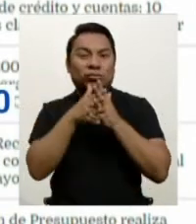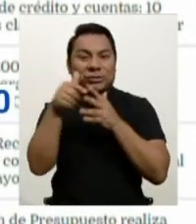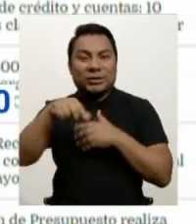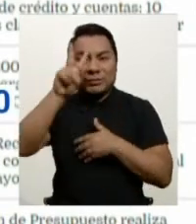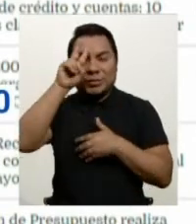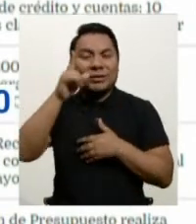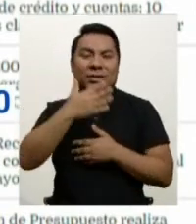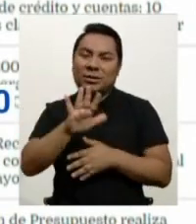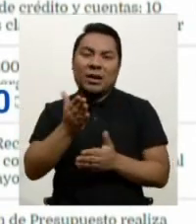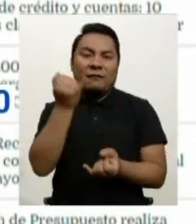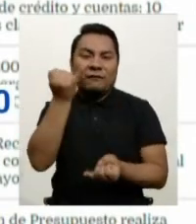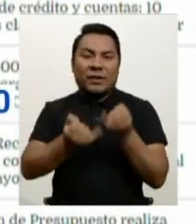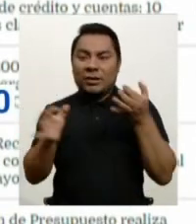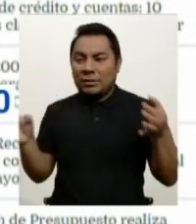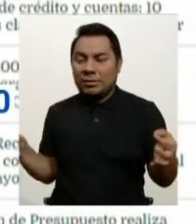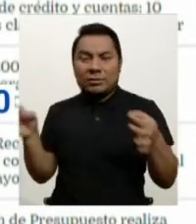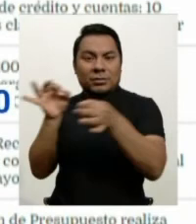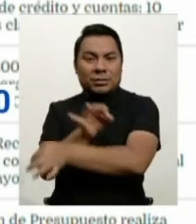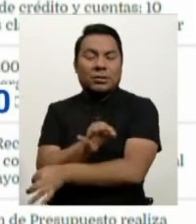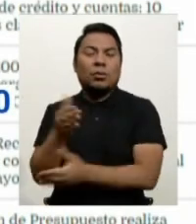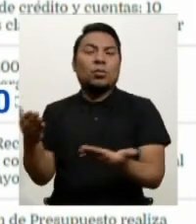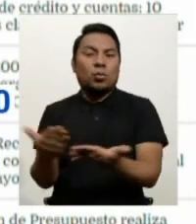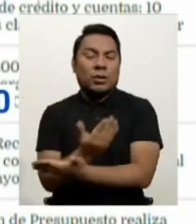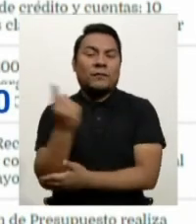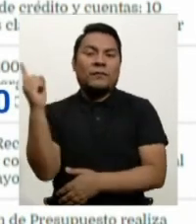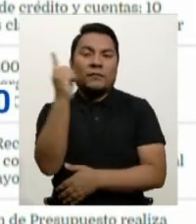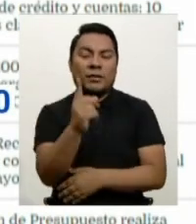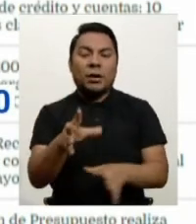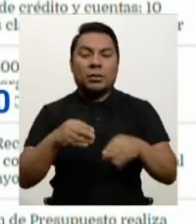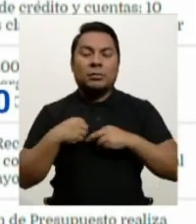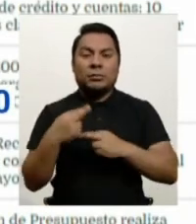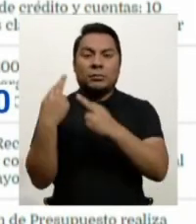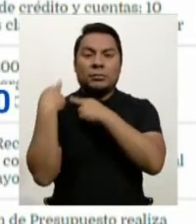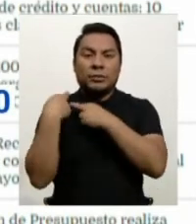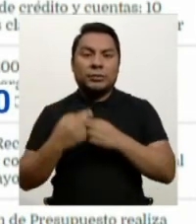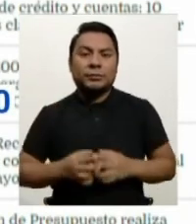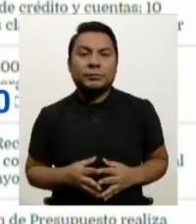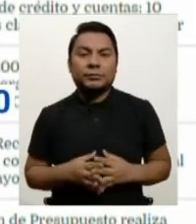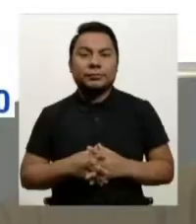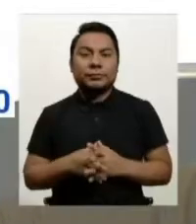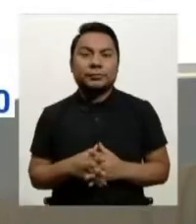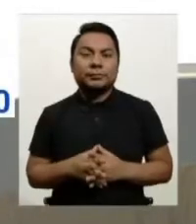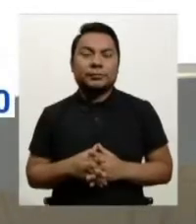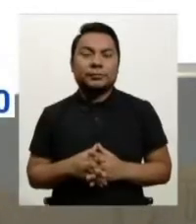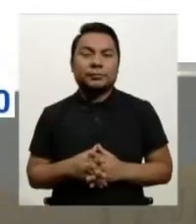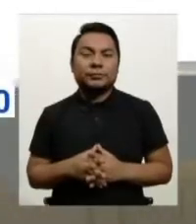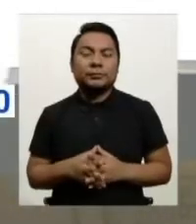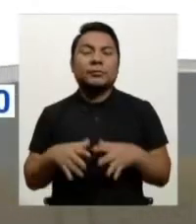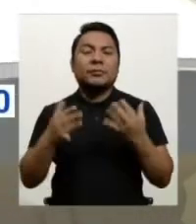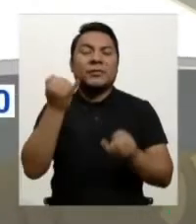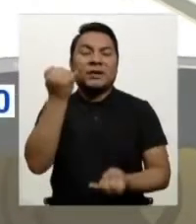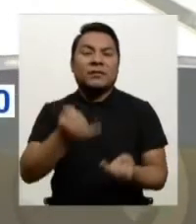Perú, Krishna Raj Urs, acaba de asumir el cargo.